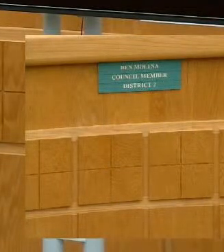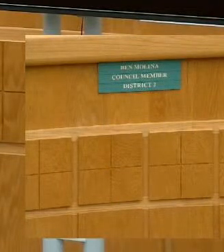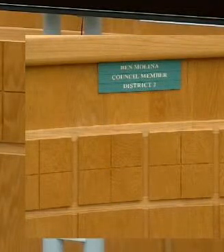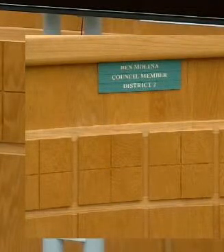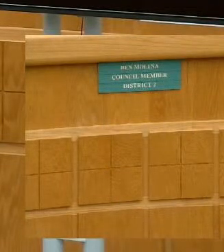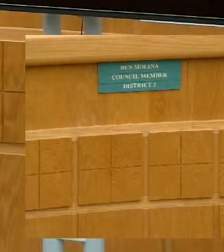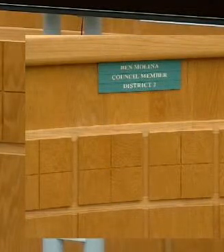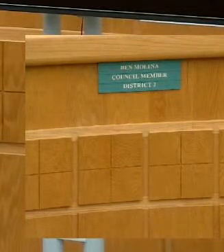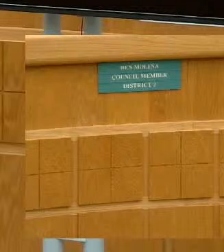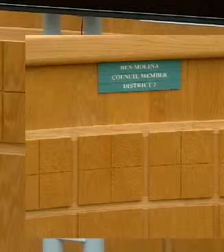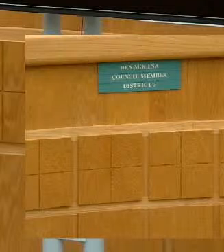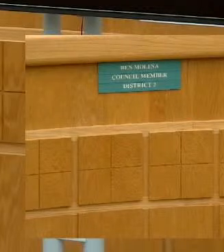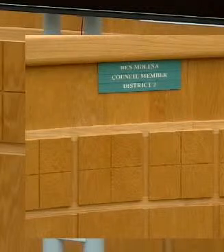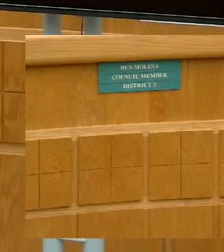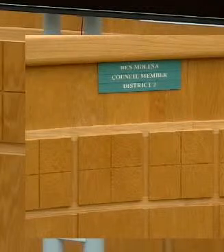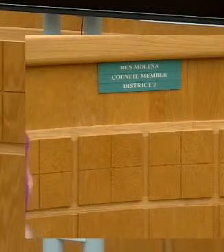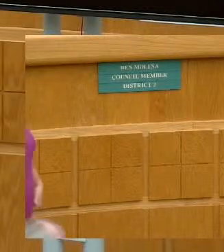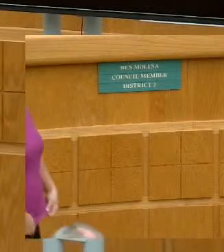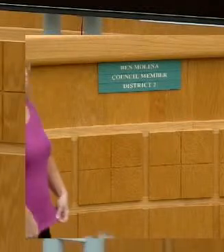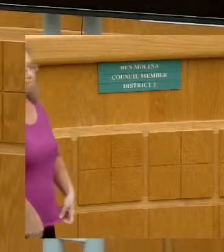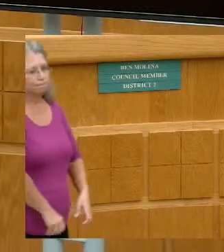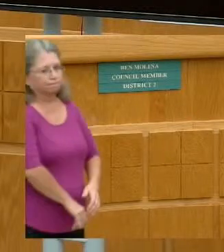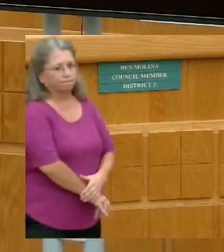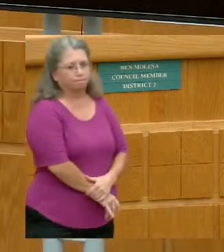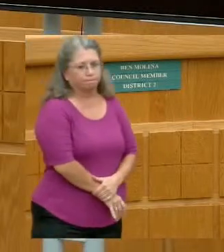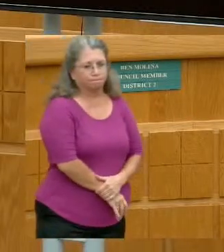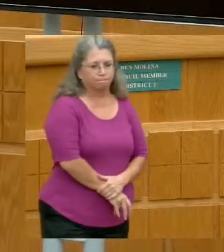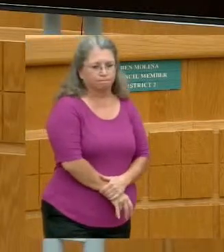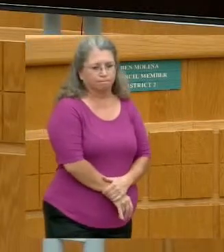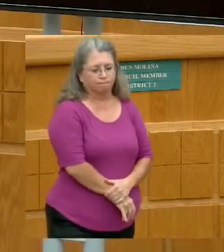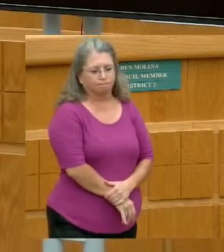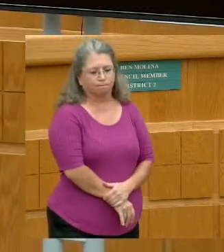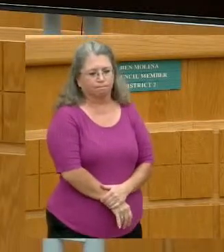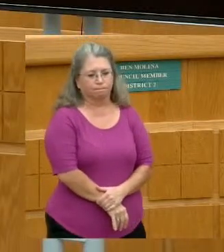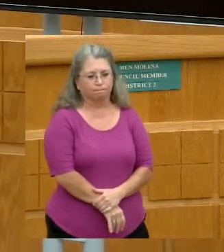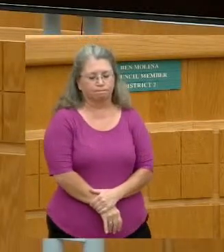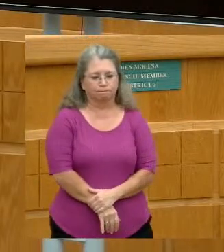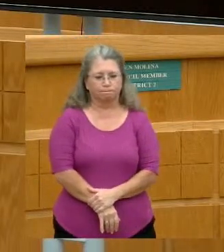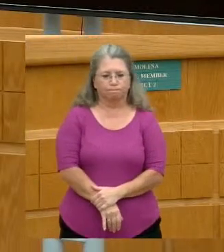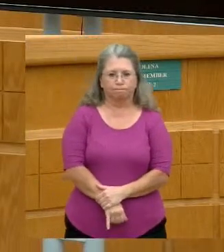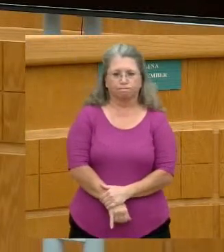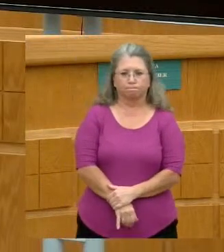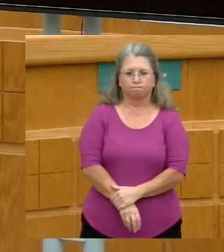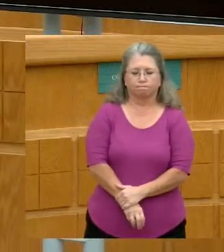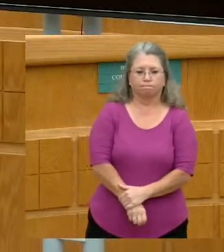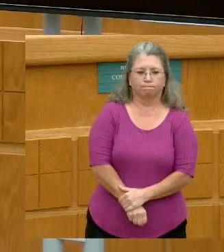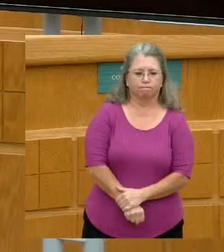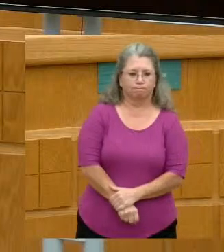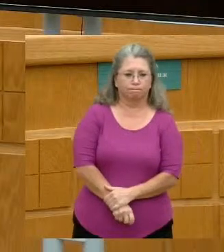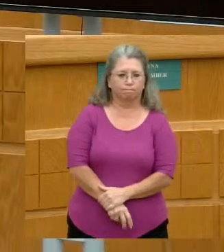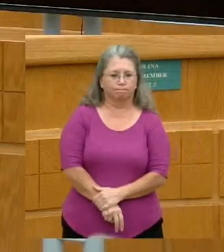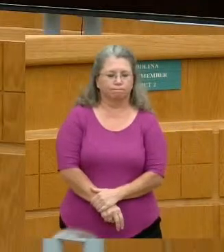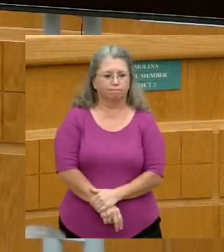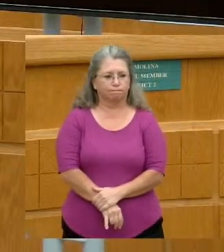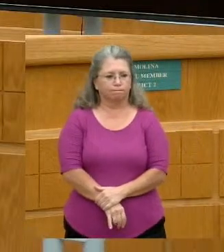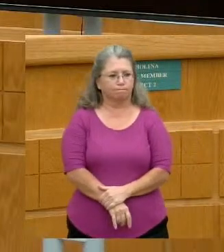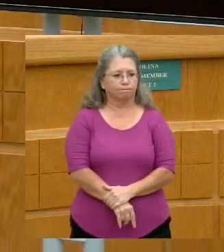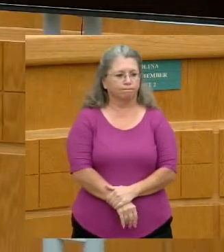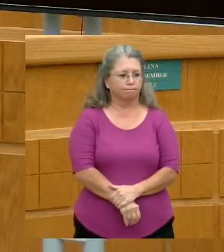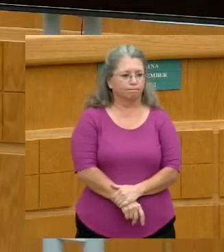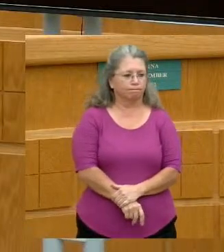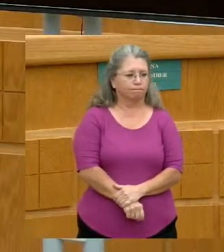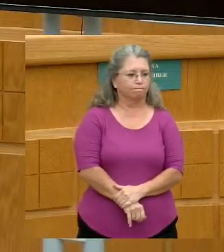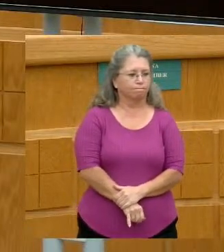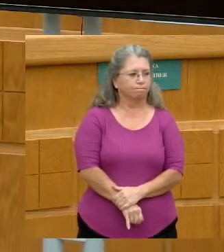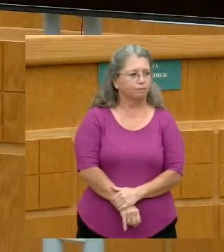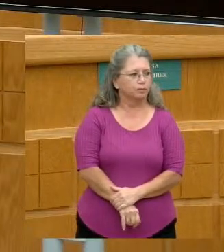son susceptibles al virus. Su comportamiento va a aminorar o va a aumentar los contagios. Usted tiene la decisión. Yo también le quiero agradecer a todo el